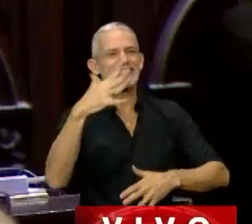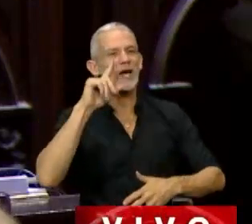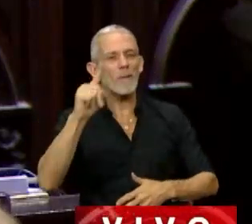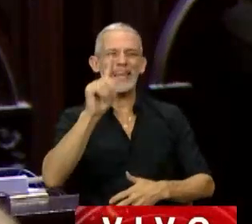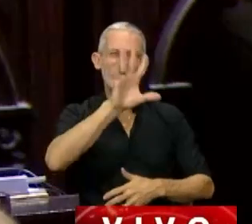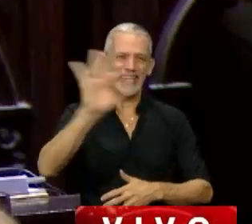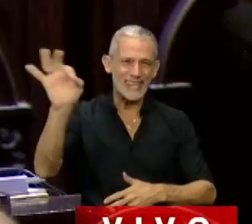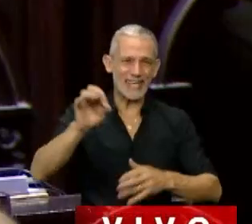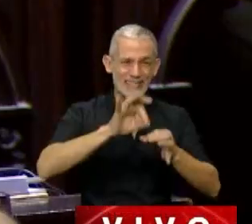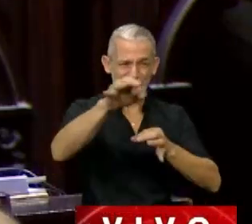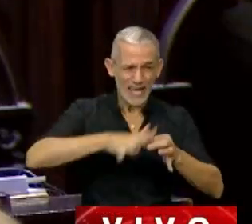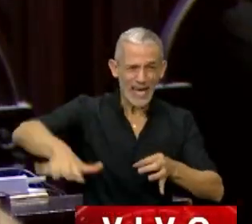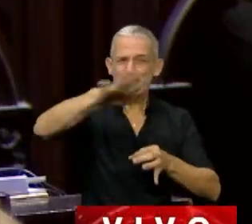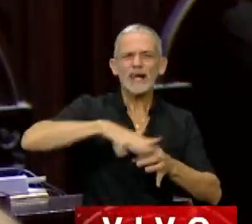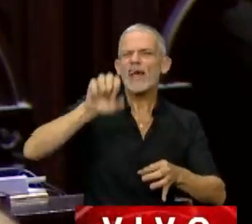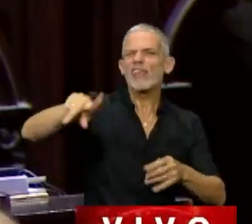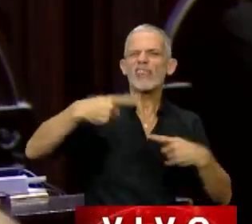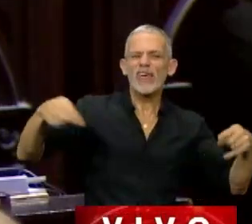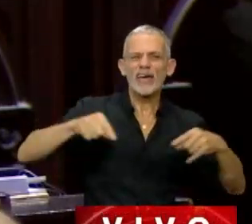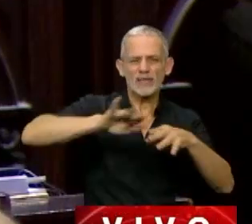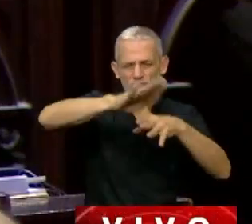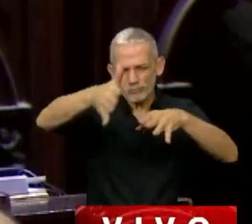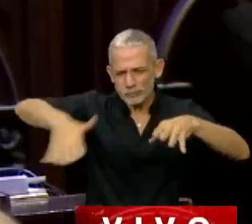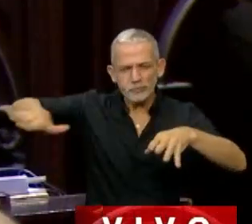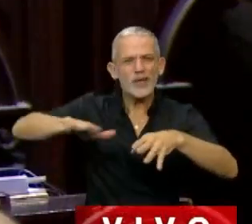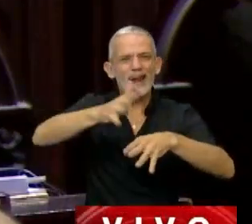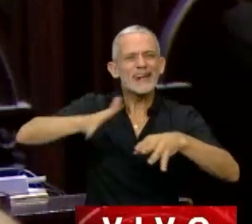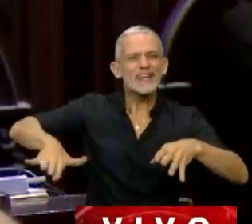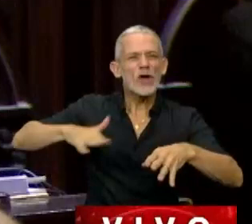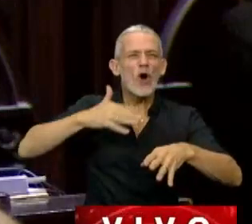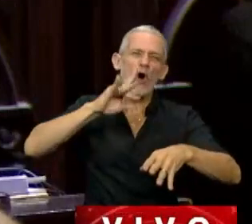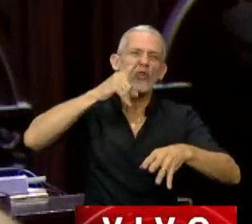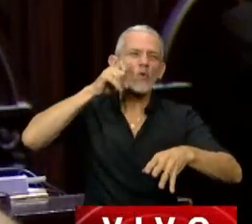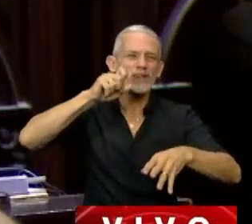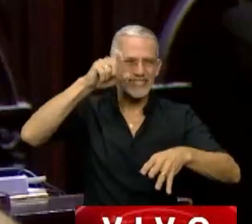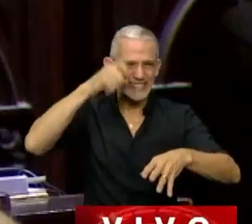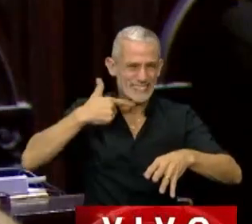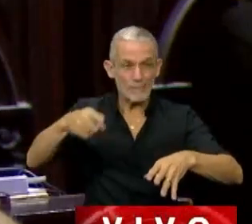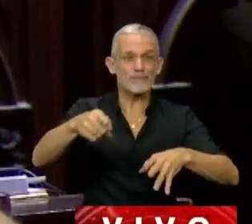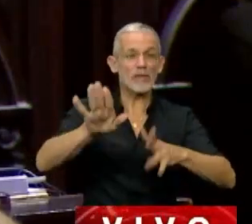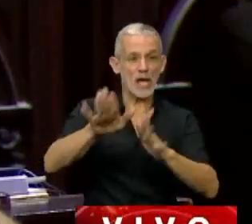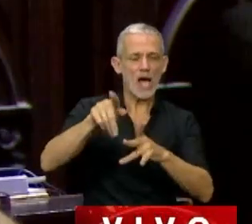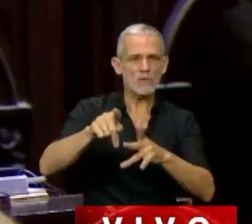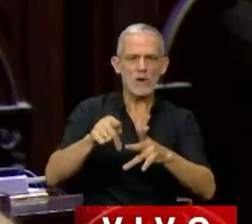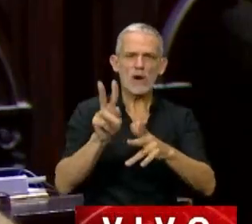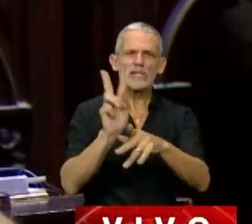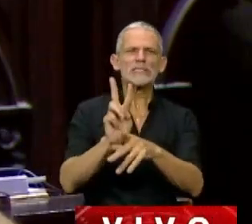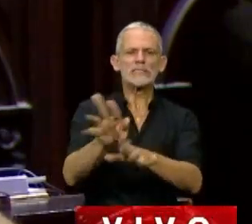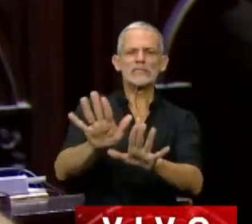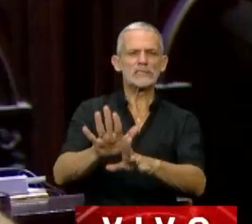475.500 hectáreas correspondientes a los bañados del Río Dulce van a ser declarados